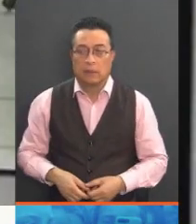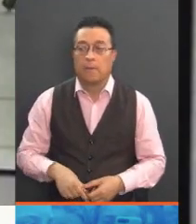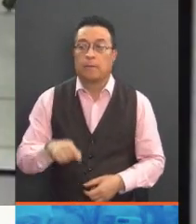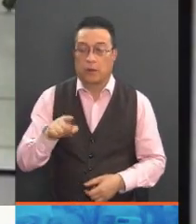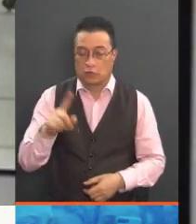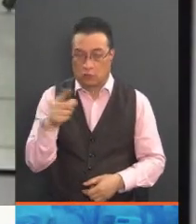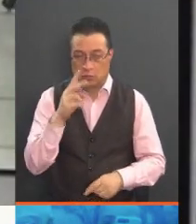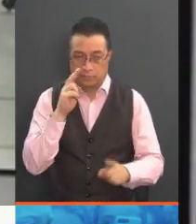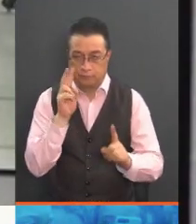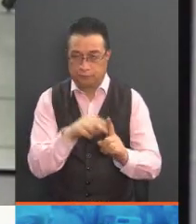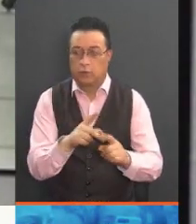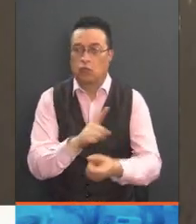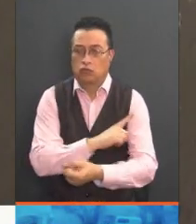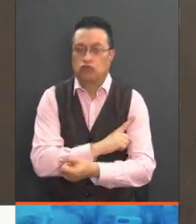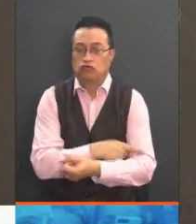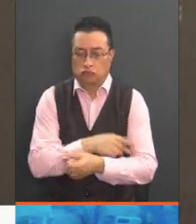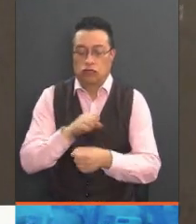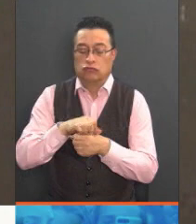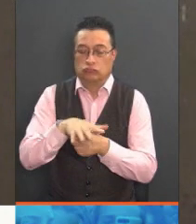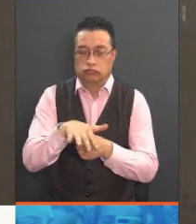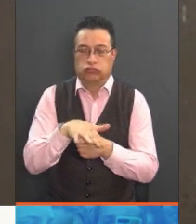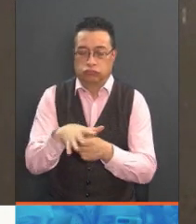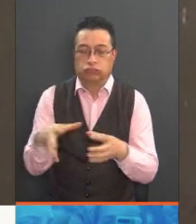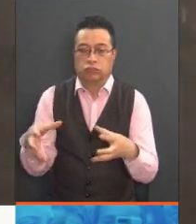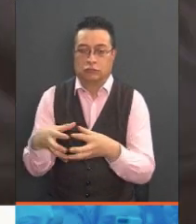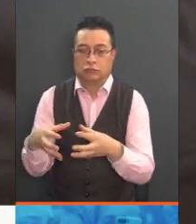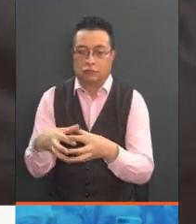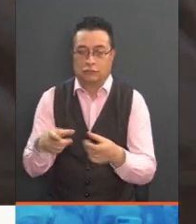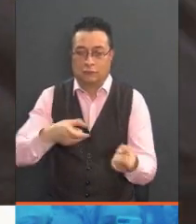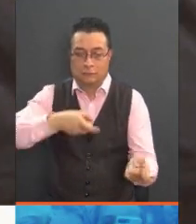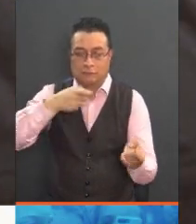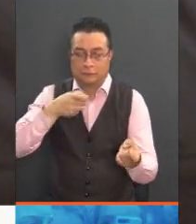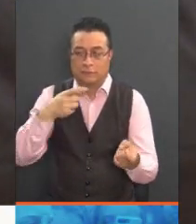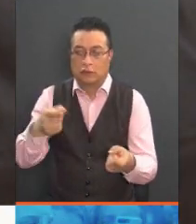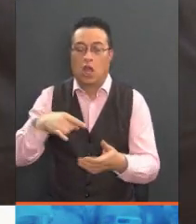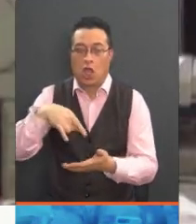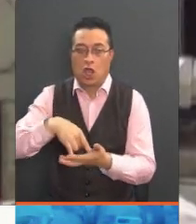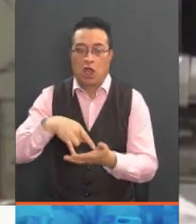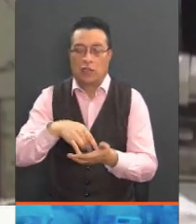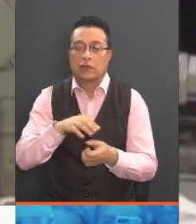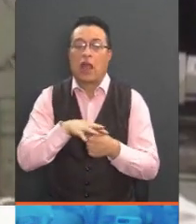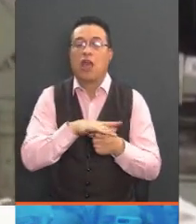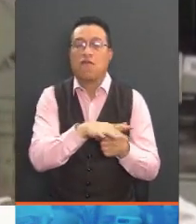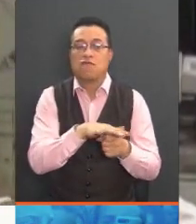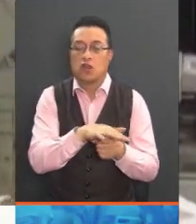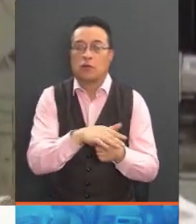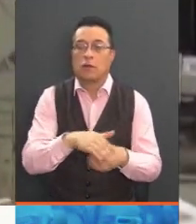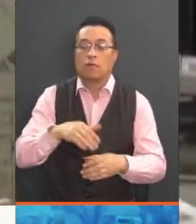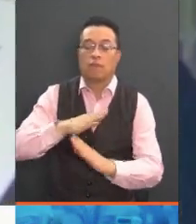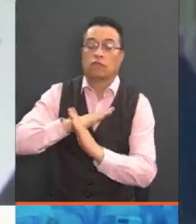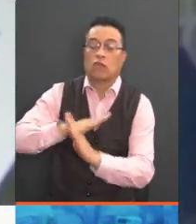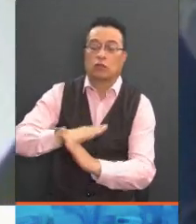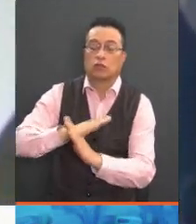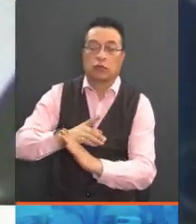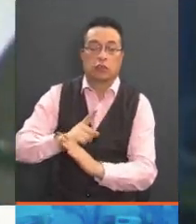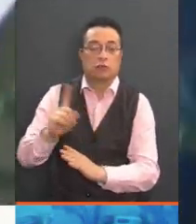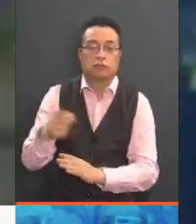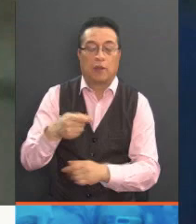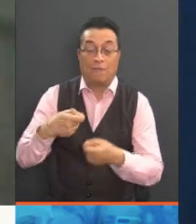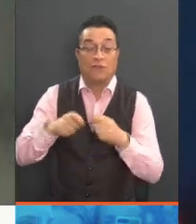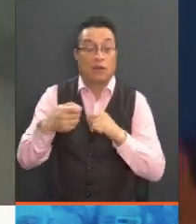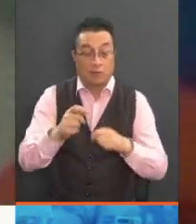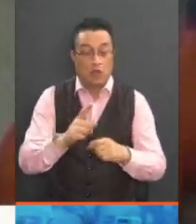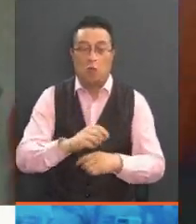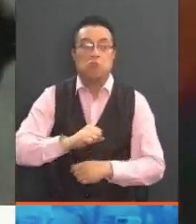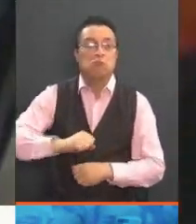a la poderosa influencia de la Asociación Nacional del Rifle sobre los congresistas republicanos, quienes han bloqueado restricciones a la venta y posesión de